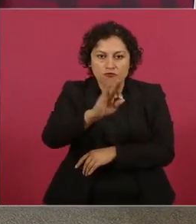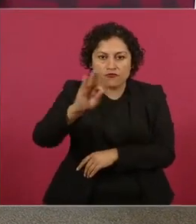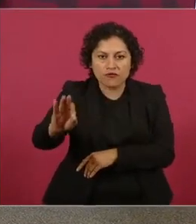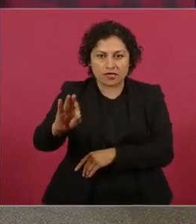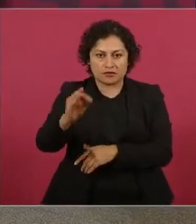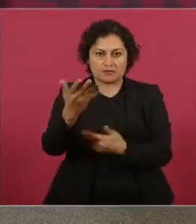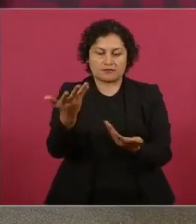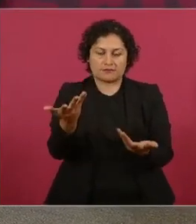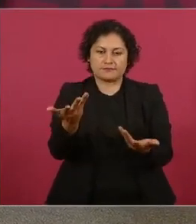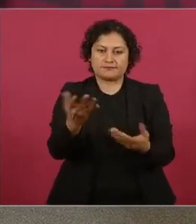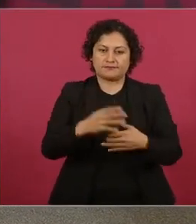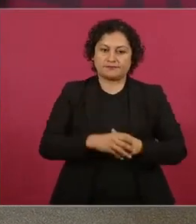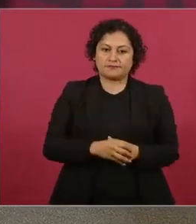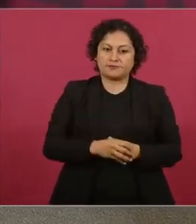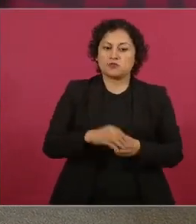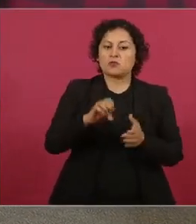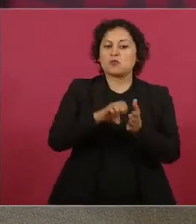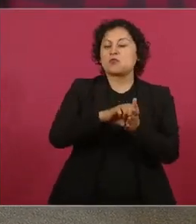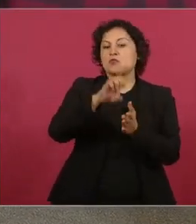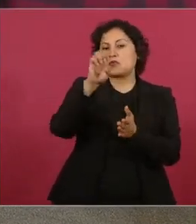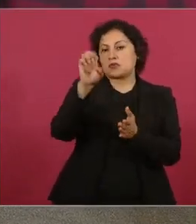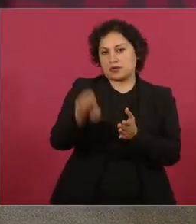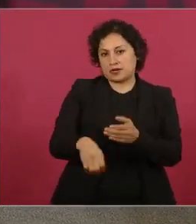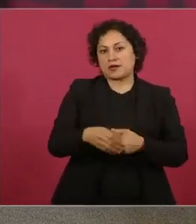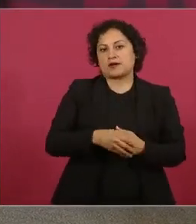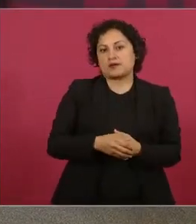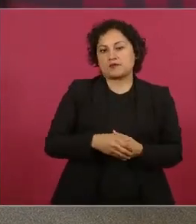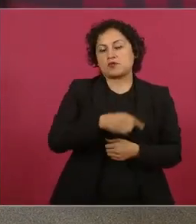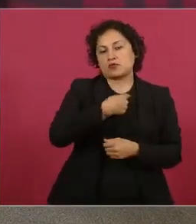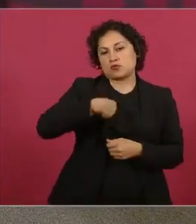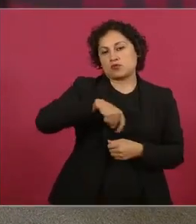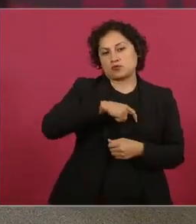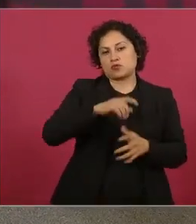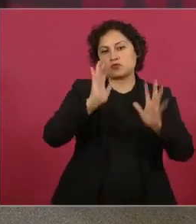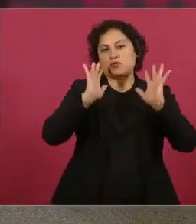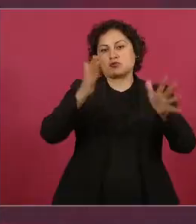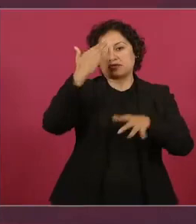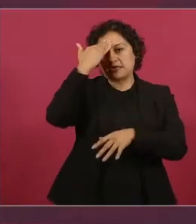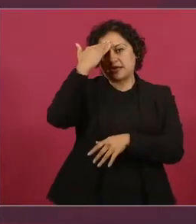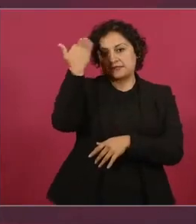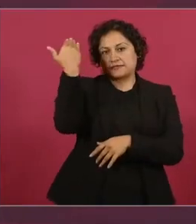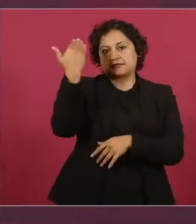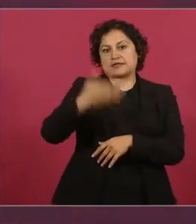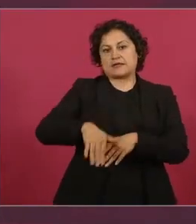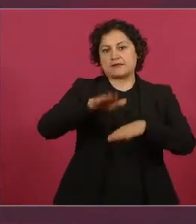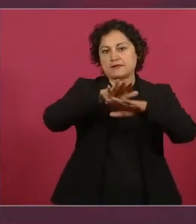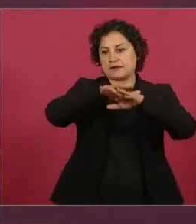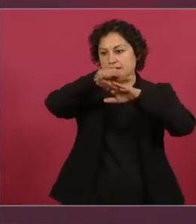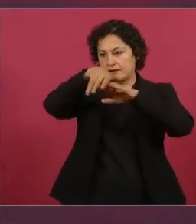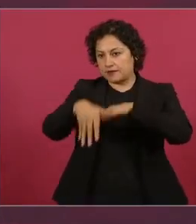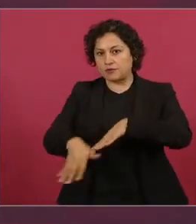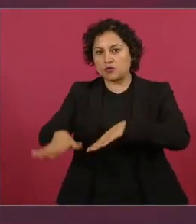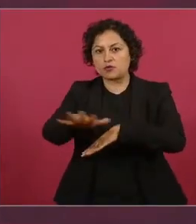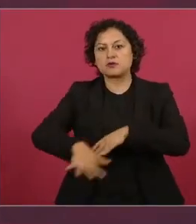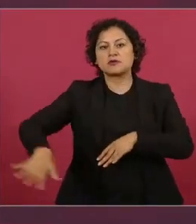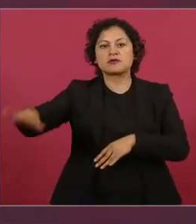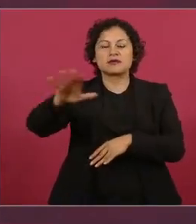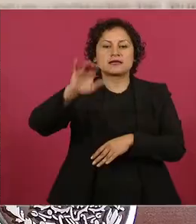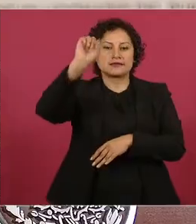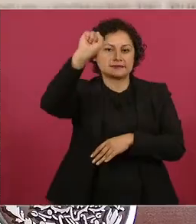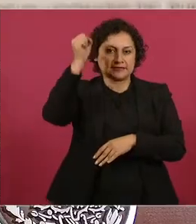ya sabemos cuándo vamos a inaugurar la presa de Santa María en